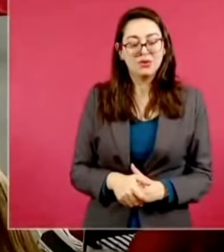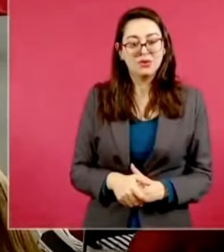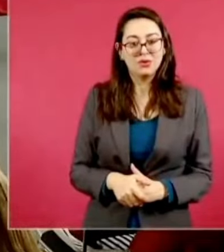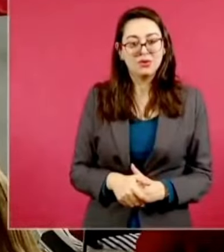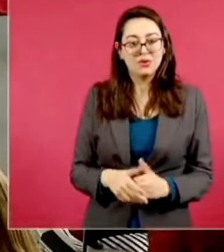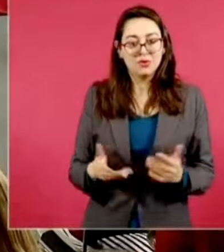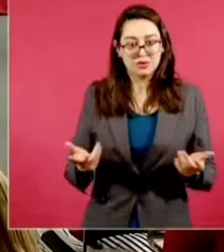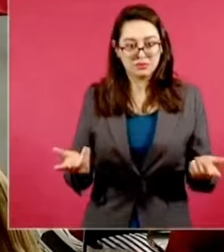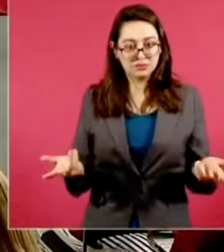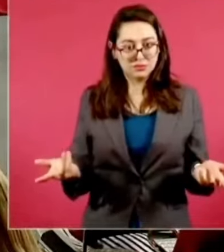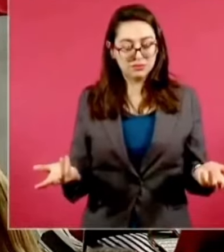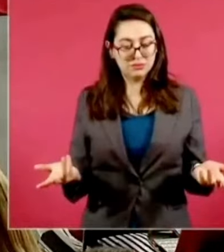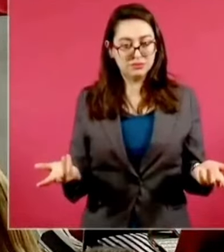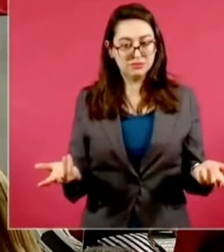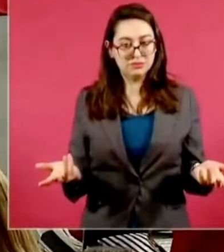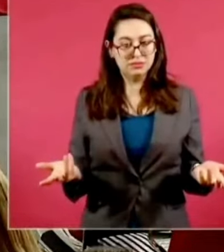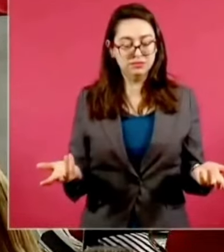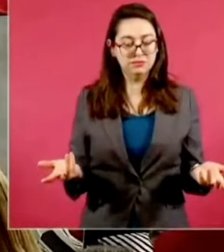Y